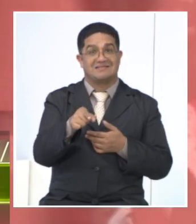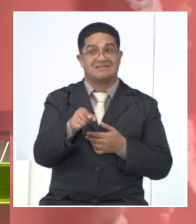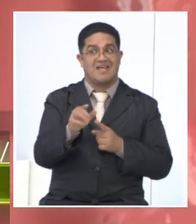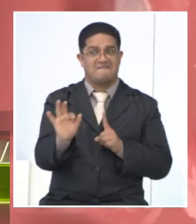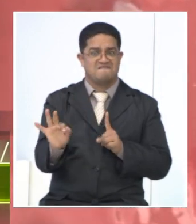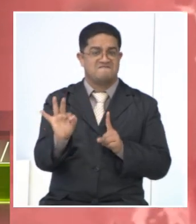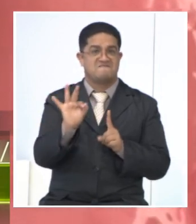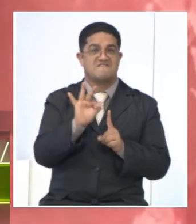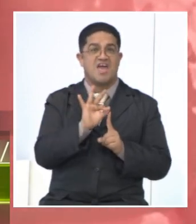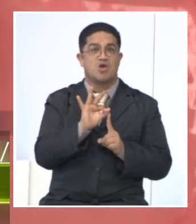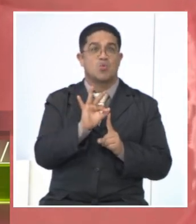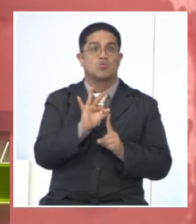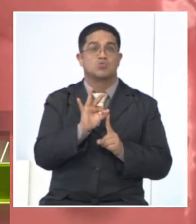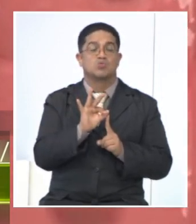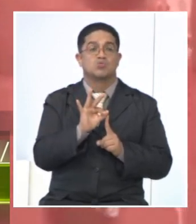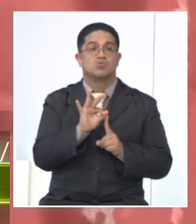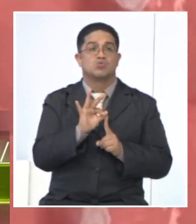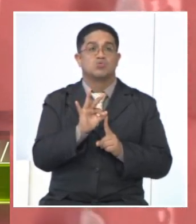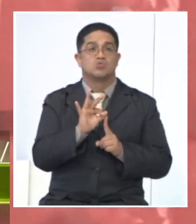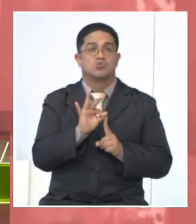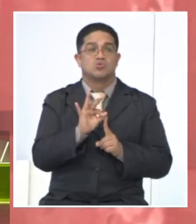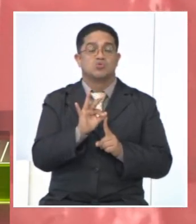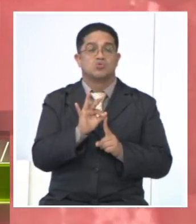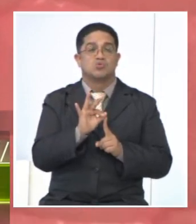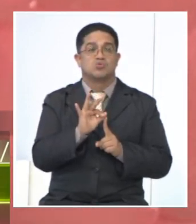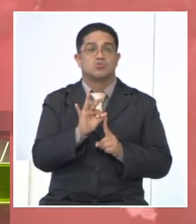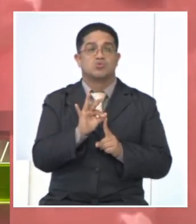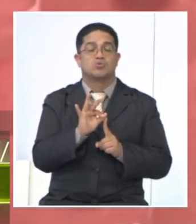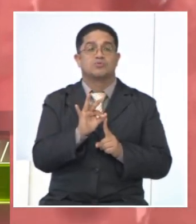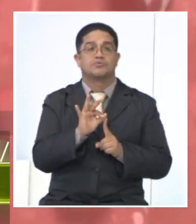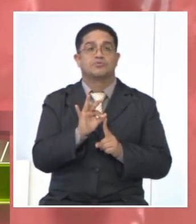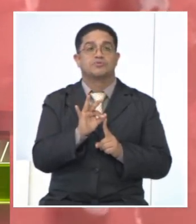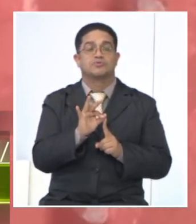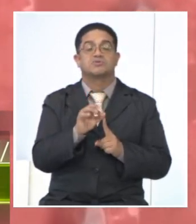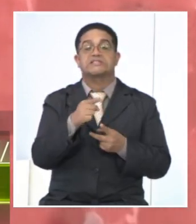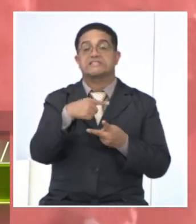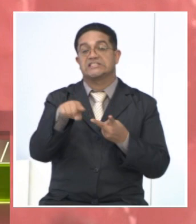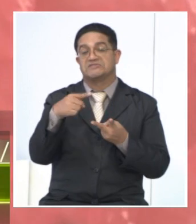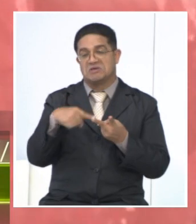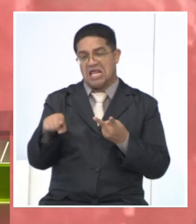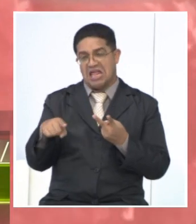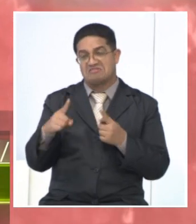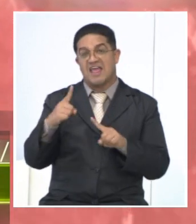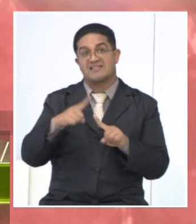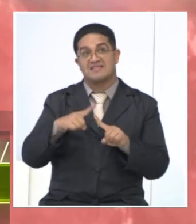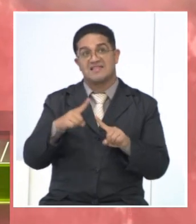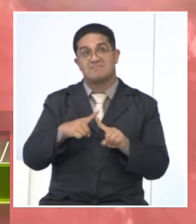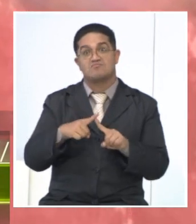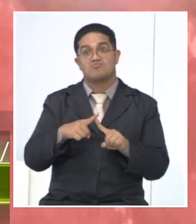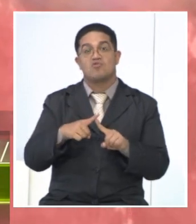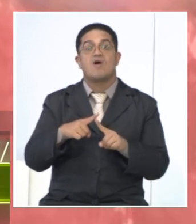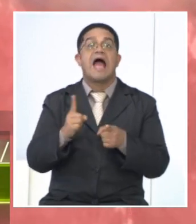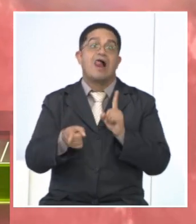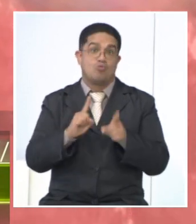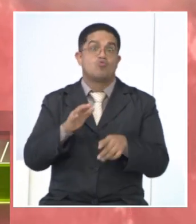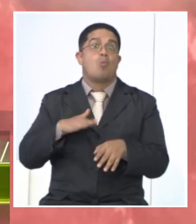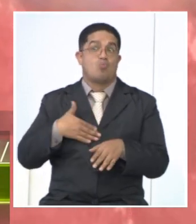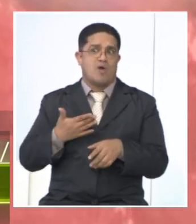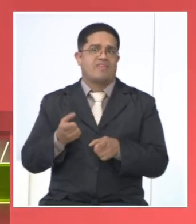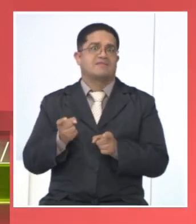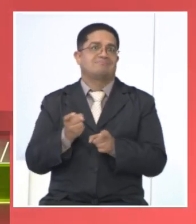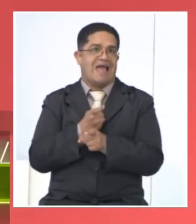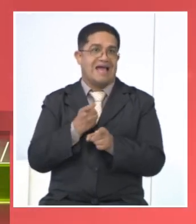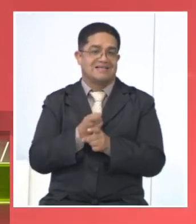virus que tiene unas diferentes cepas, y hay cepas cancerígenas y no cancerígenas, pero